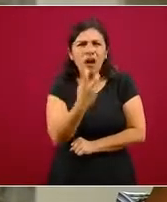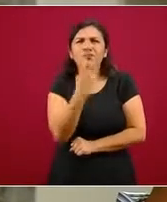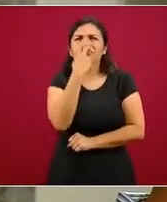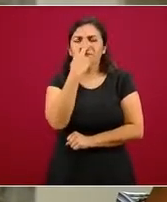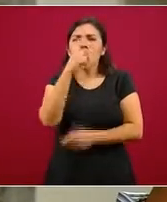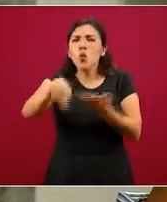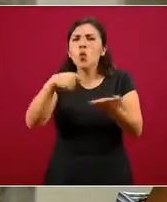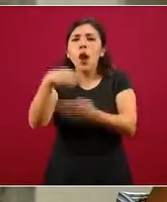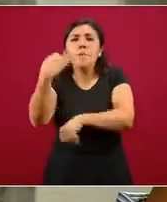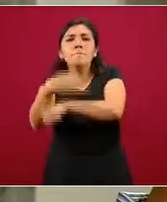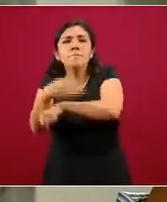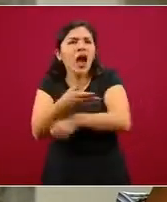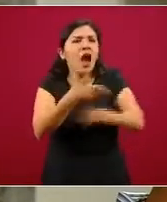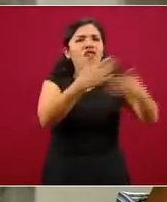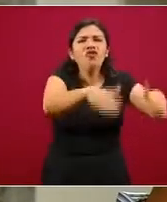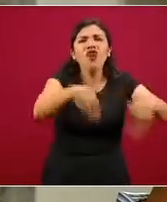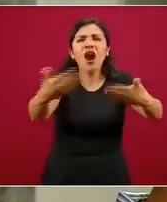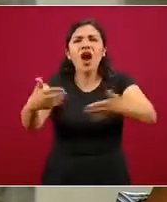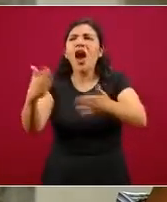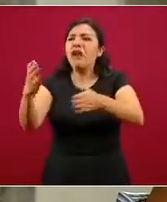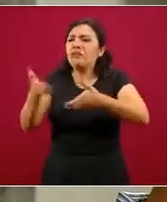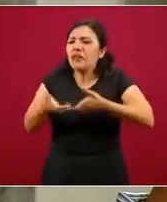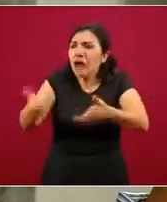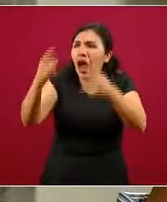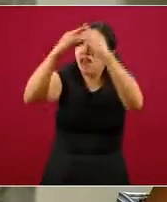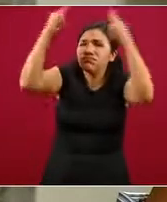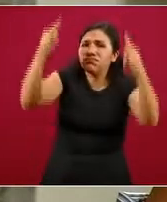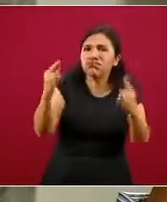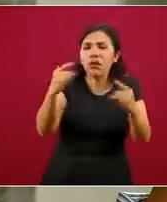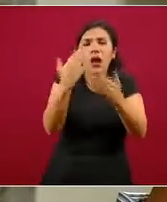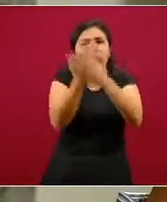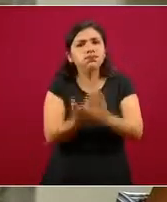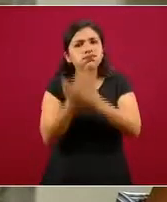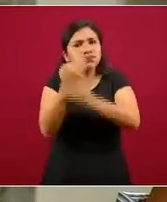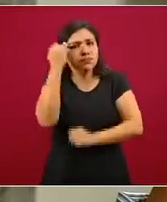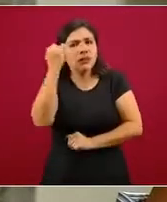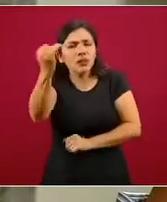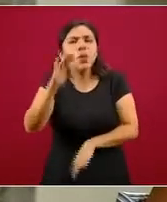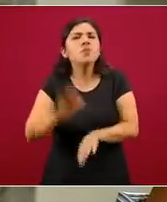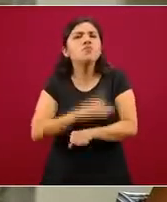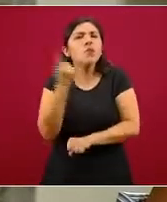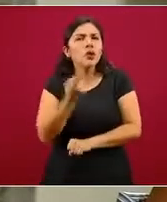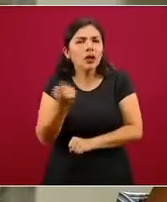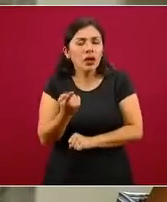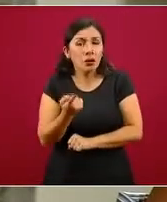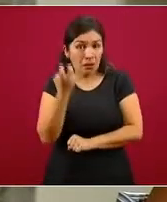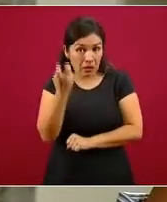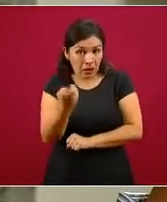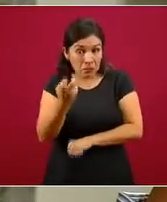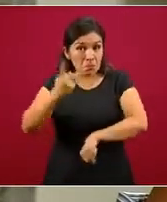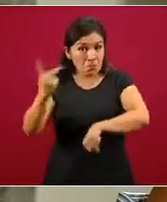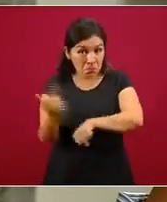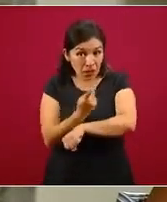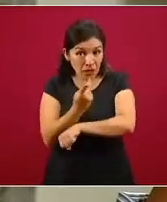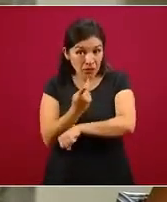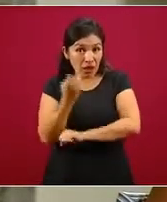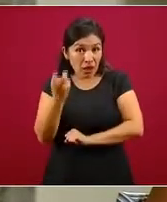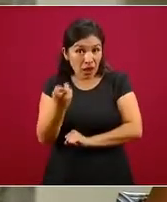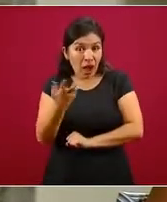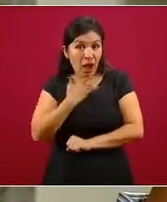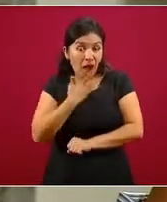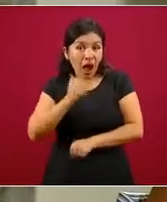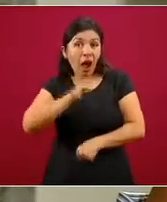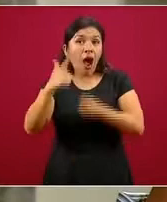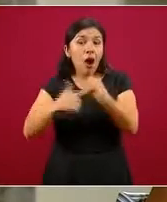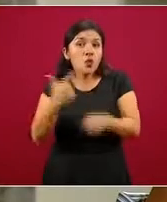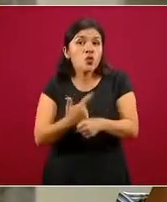lugares improvisados, a la intemperie y con largos periodos de espera? Y si esta situación está